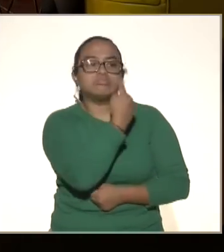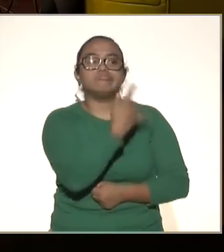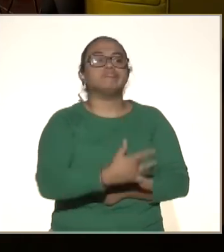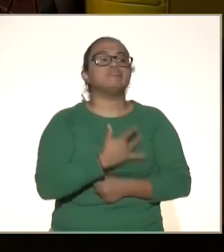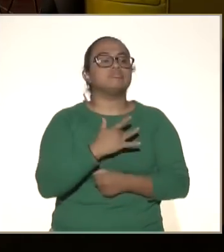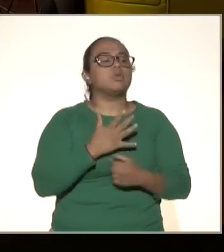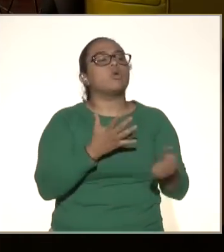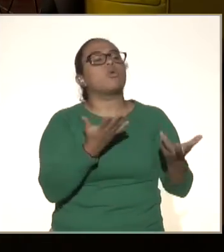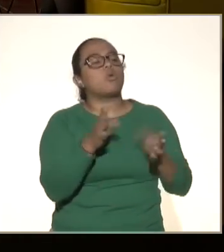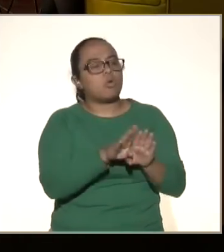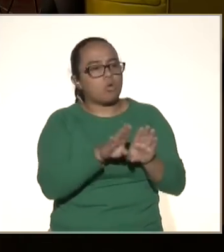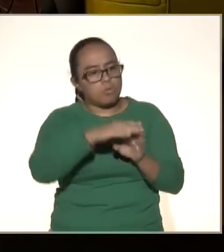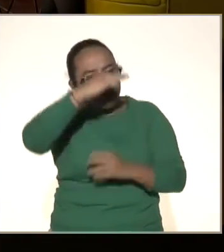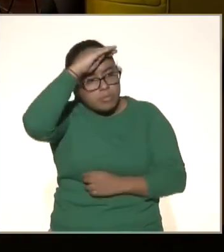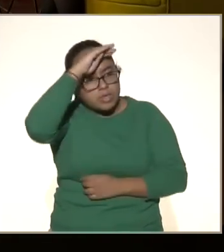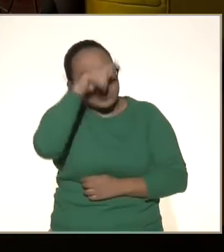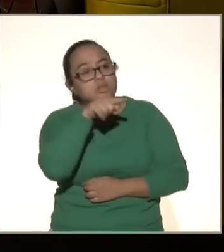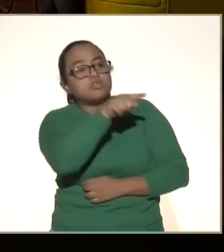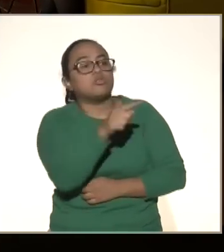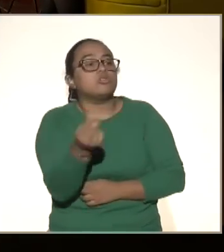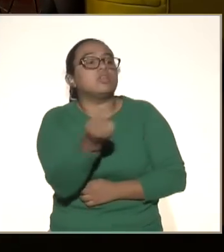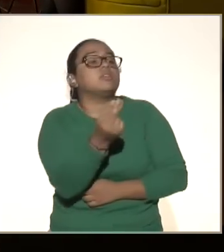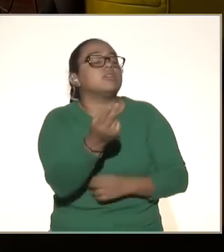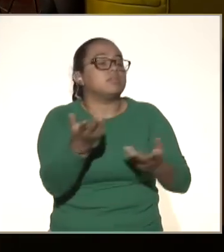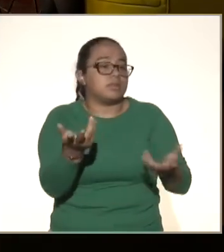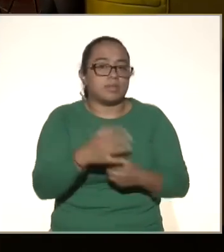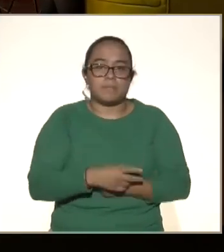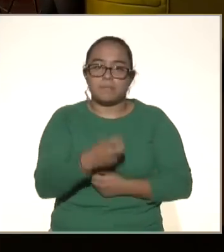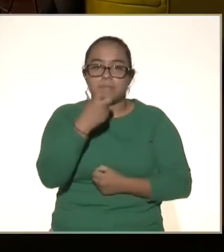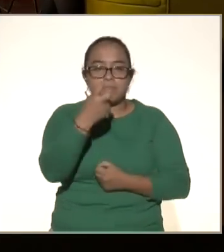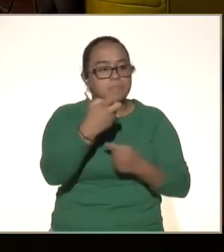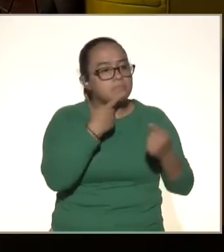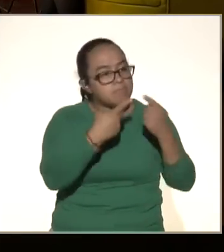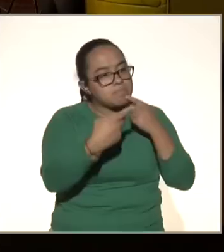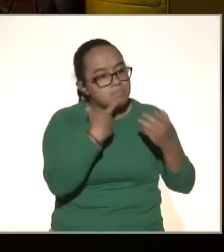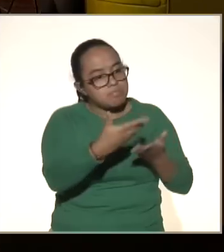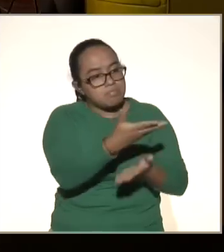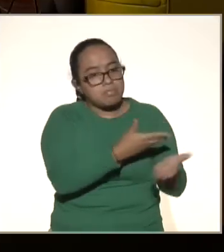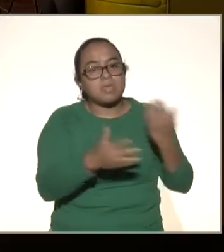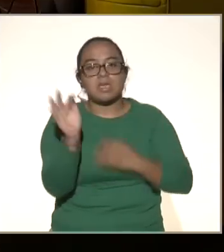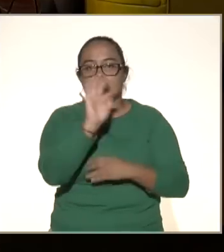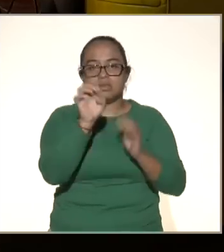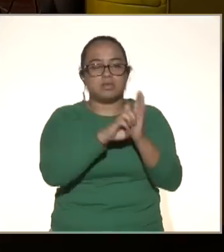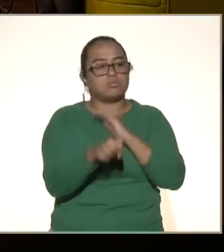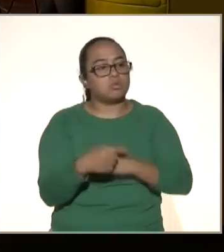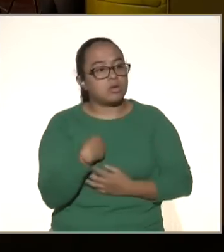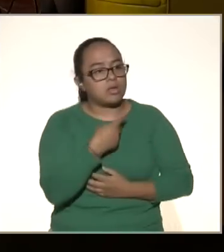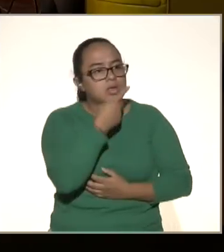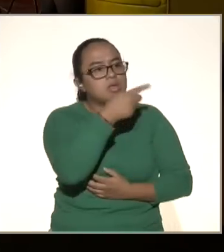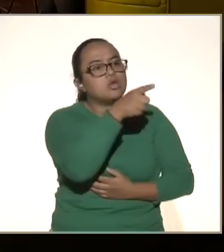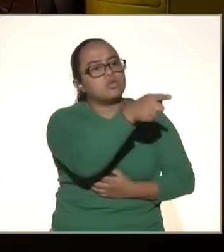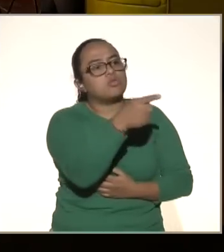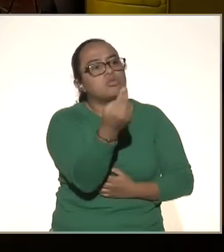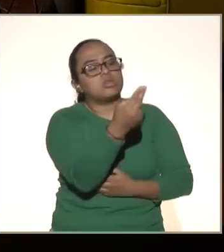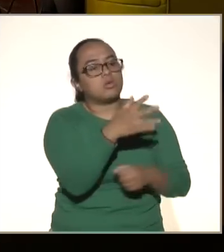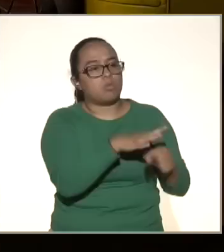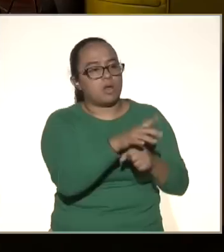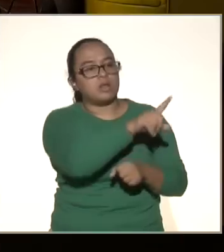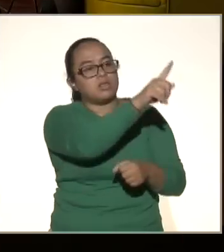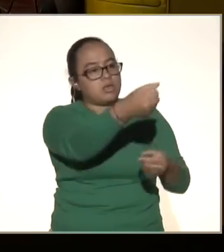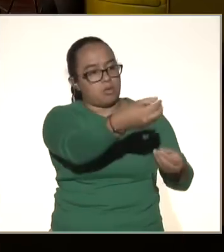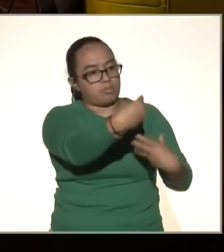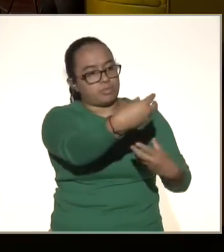qué necesitas? Y ahí empiezo al diálogo, pero pidiendo, o sea, si yo te digo a ti, ¿tú qué necesitas? Tú te abres a